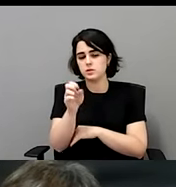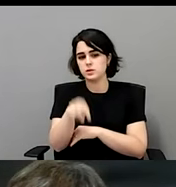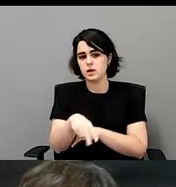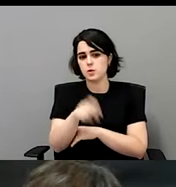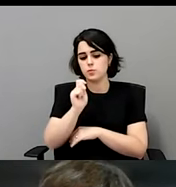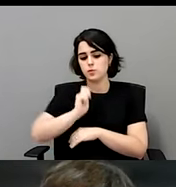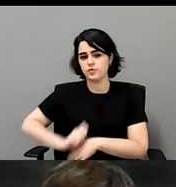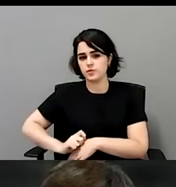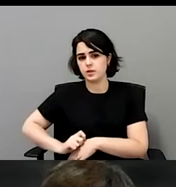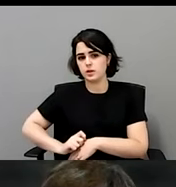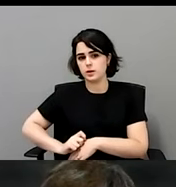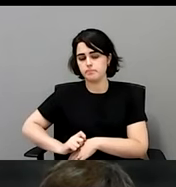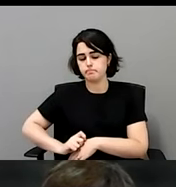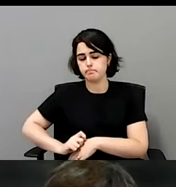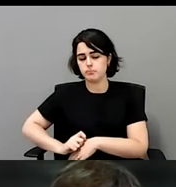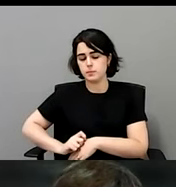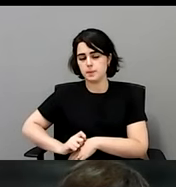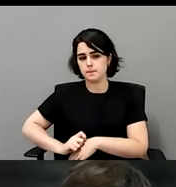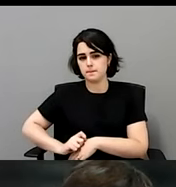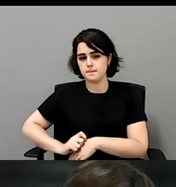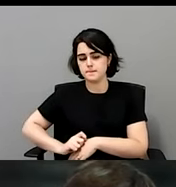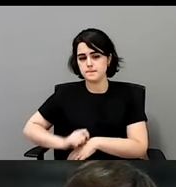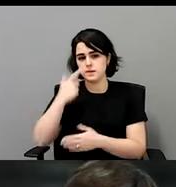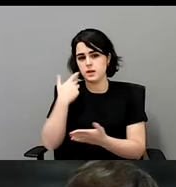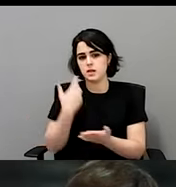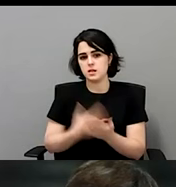profesional. Un certificado de la